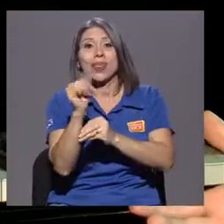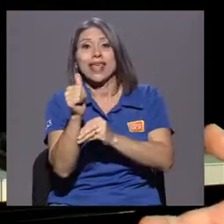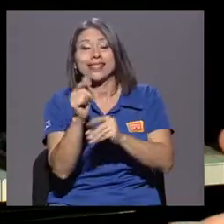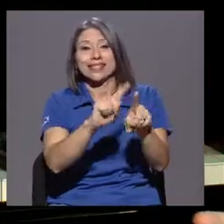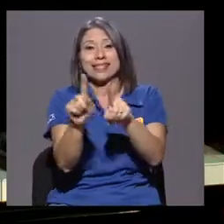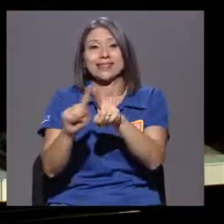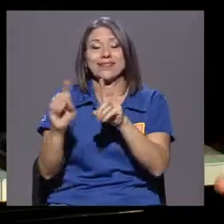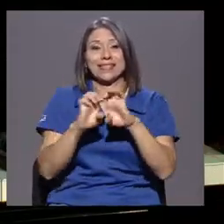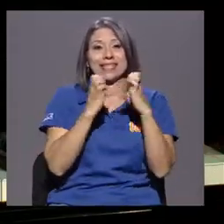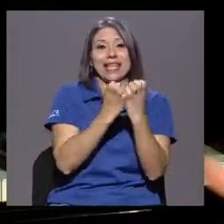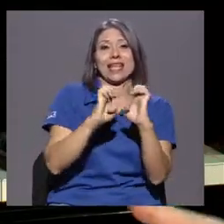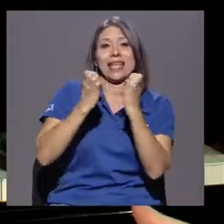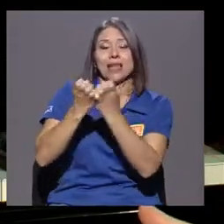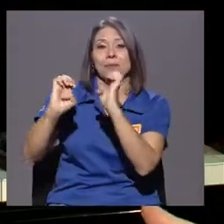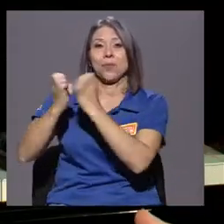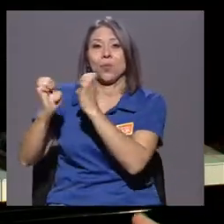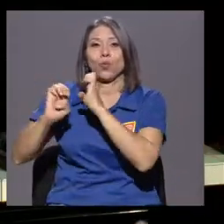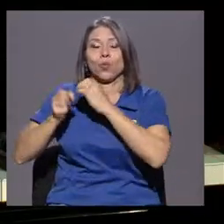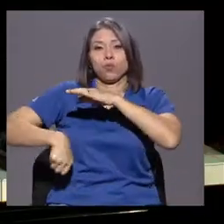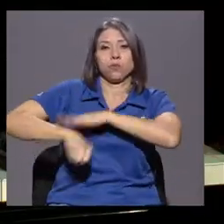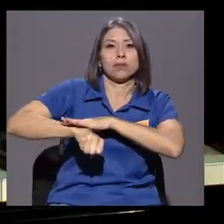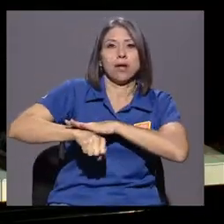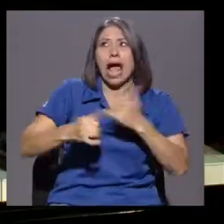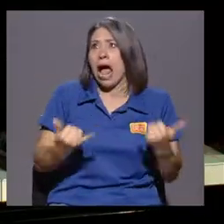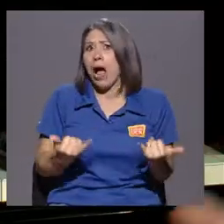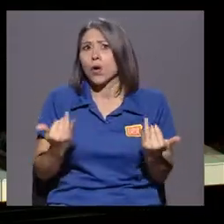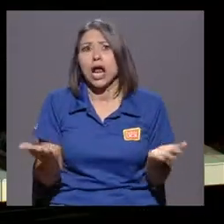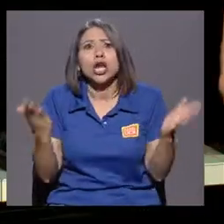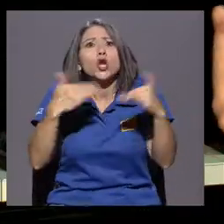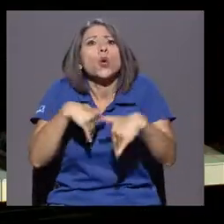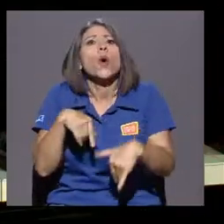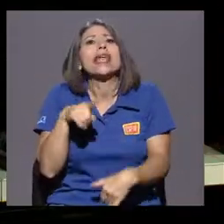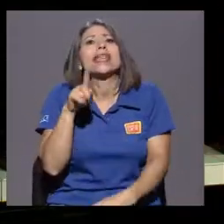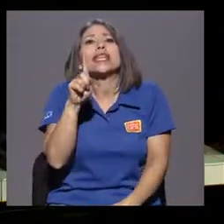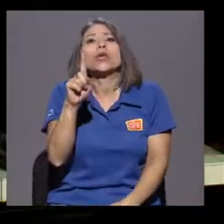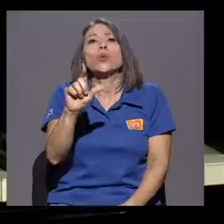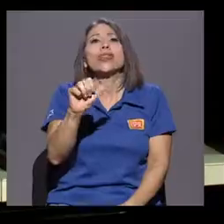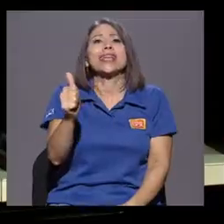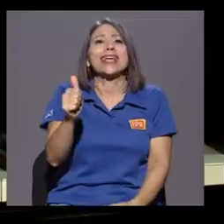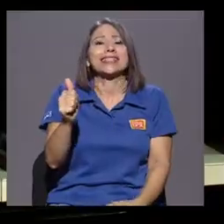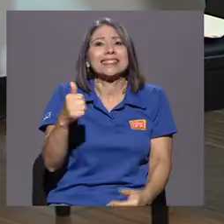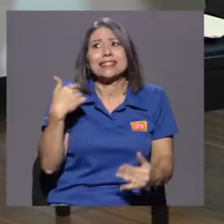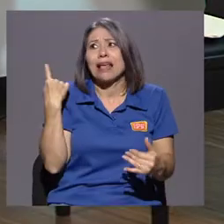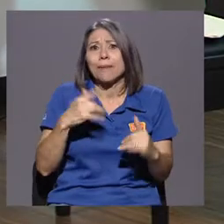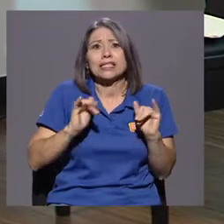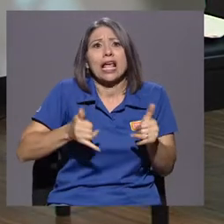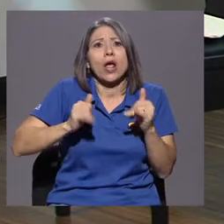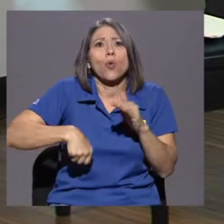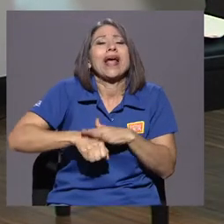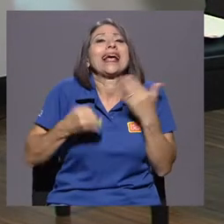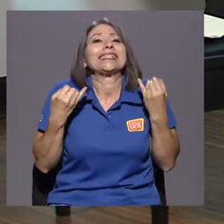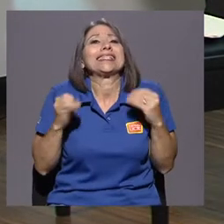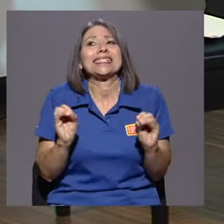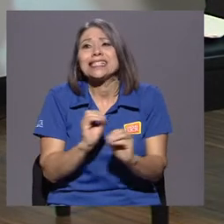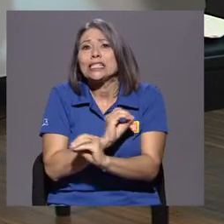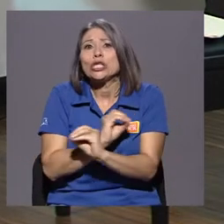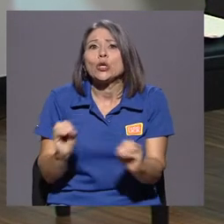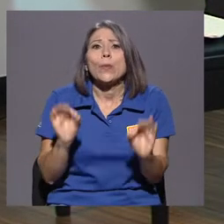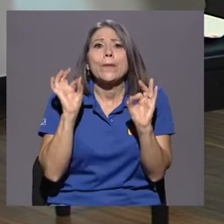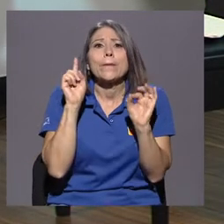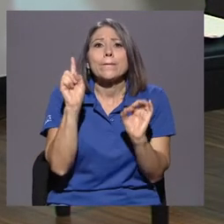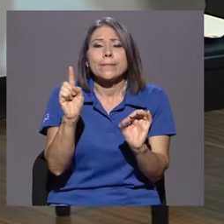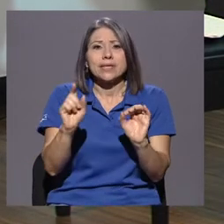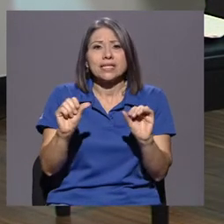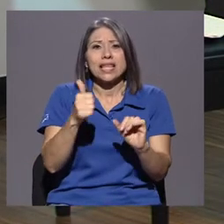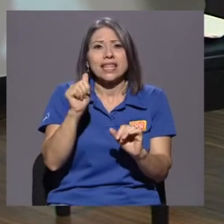no hay ni un 10 a menudo a menudo se juega si un solo 10 si un 10 el jugador de enganche el que hace la